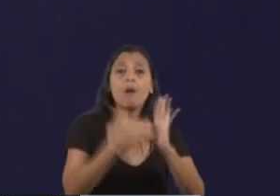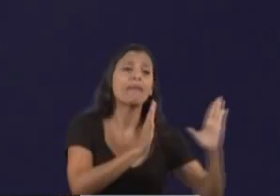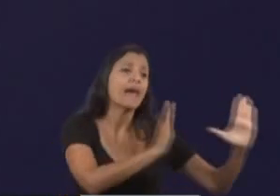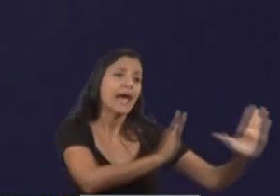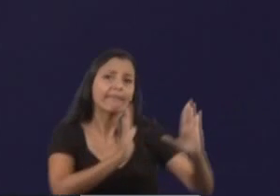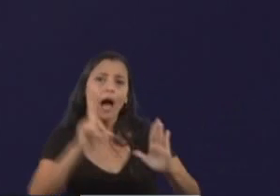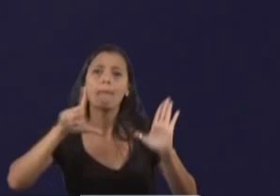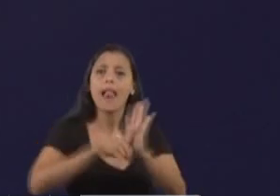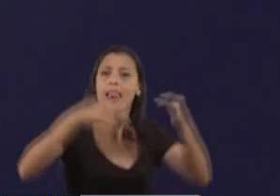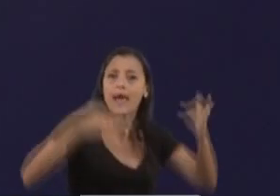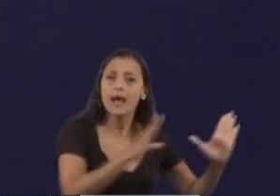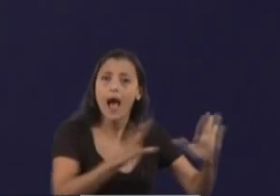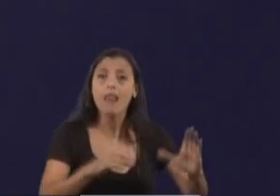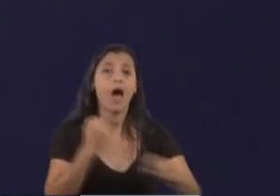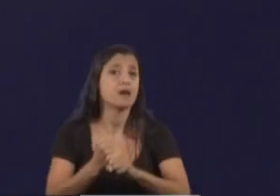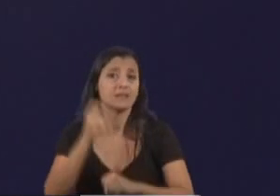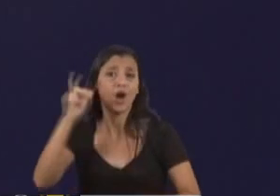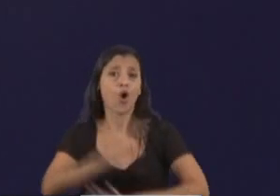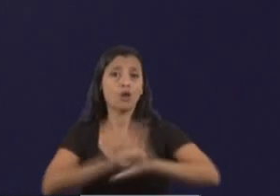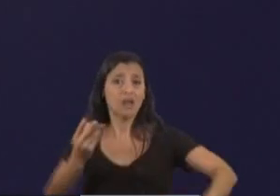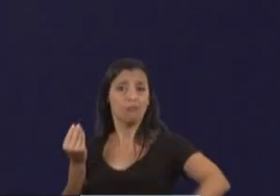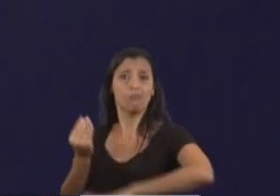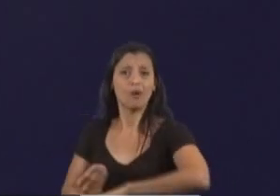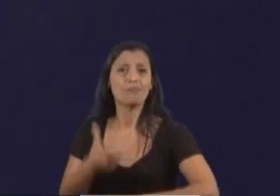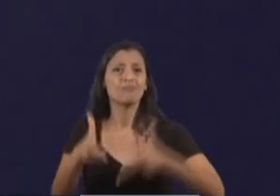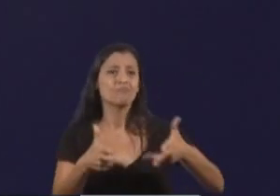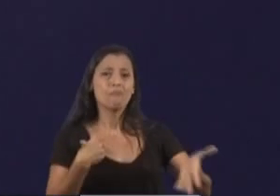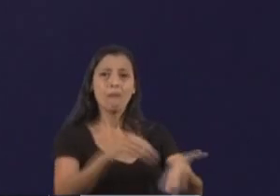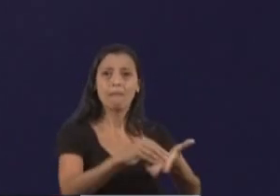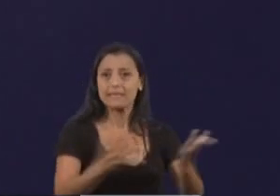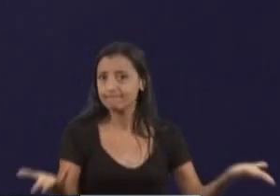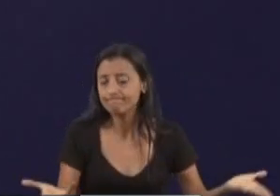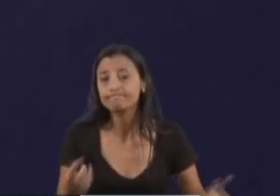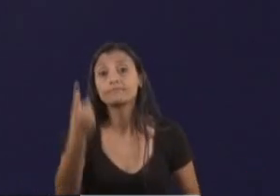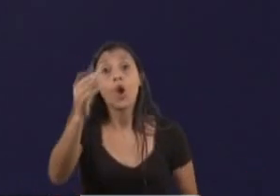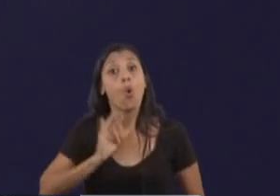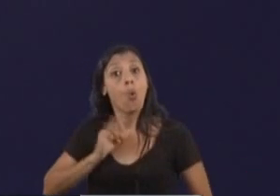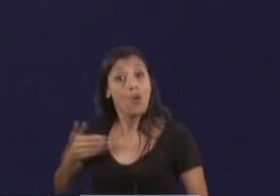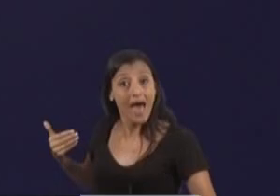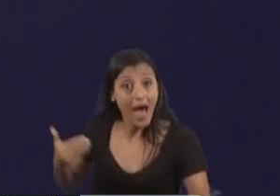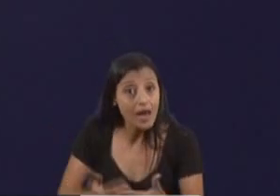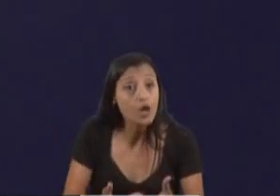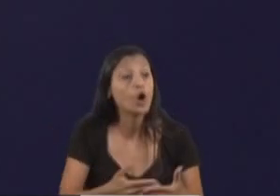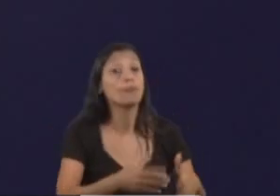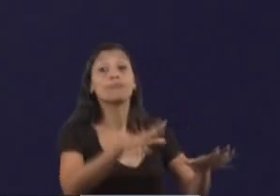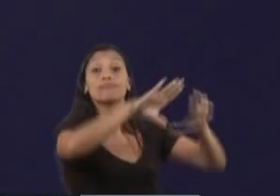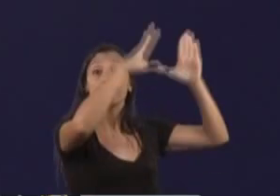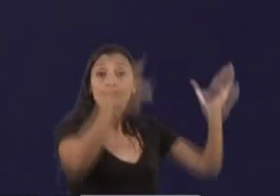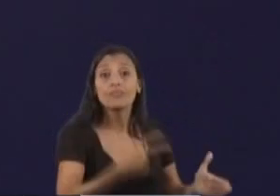se requieran para que esto efectivamente sea así. No hay mucho más para aclarar. Después de, te repito, de un año que el